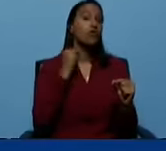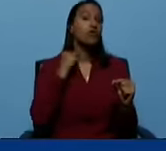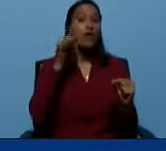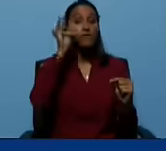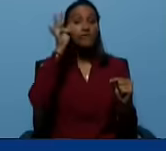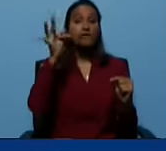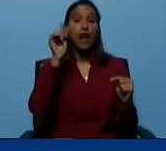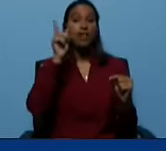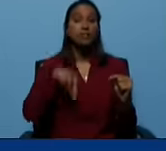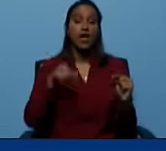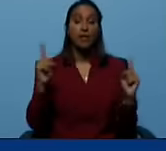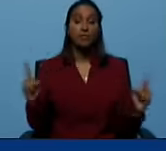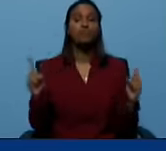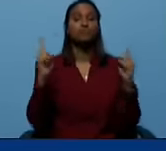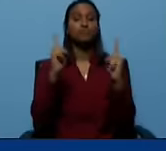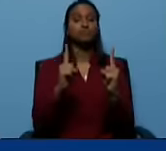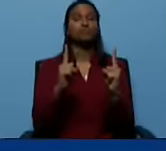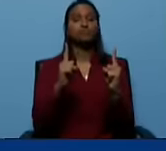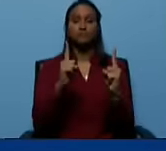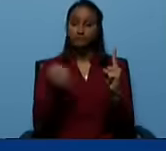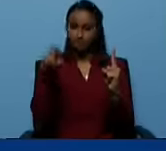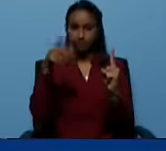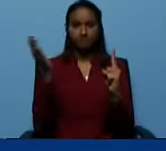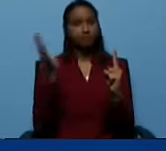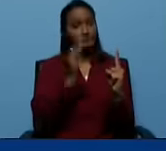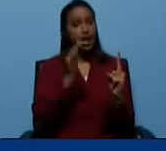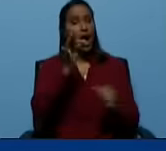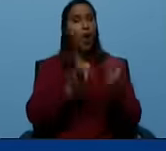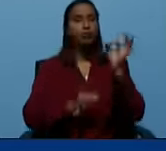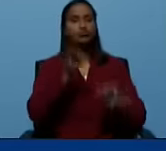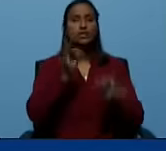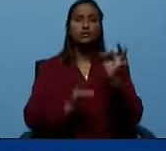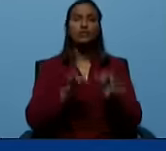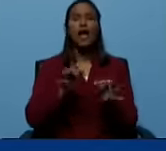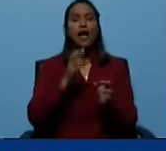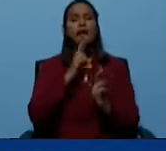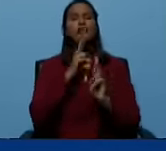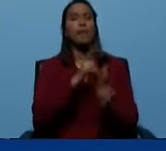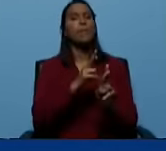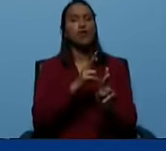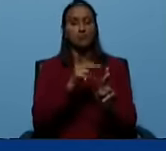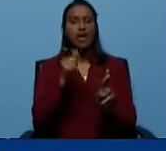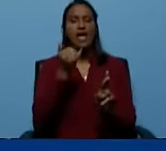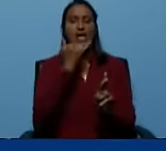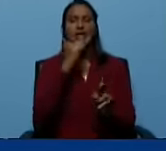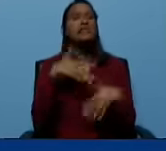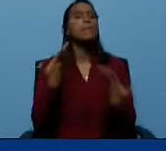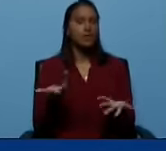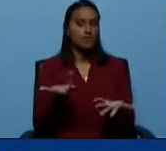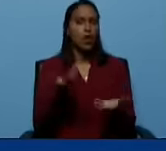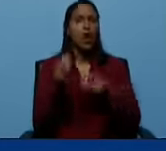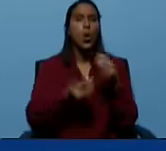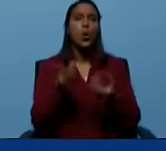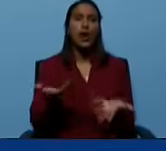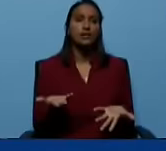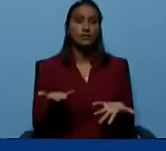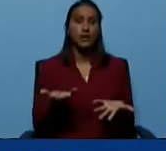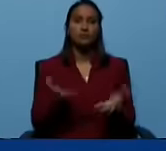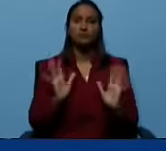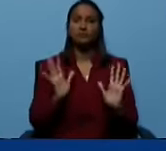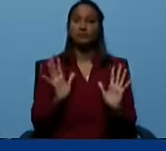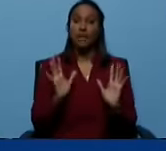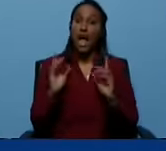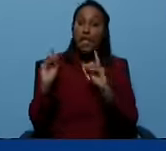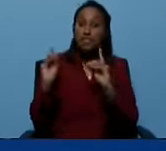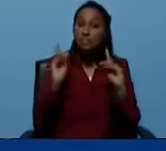la justicia y dé la cara y responda por los crímenes que cometió. De verdad es la única negociación que cabe aquí. Al diálogo